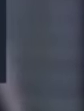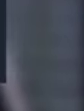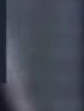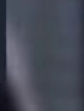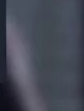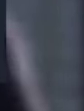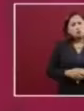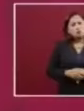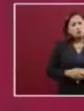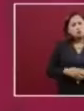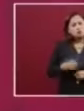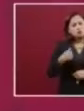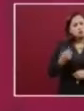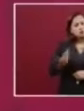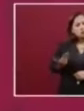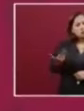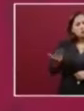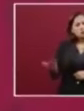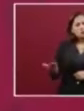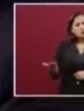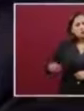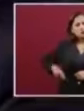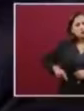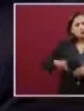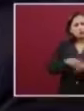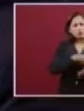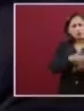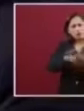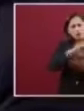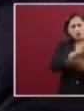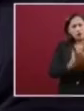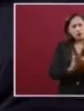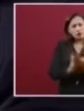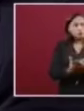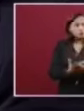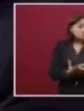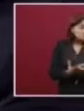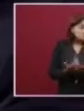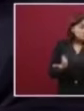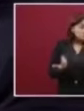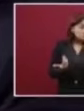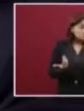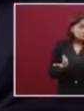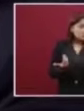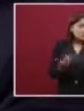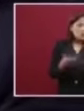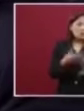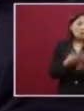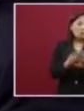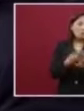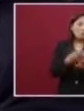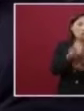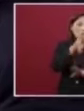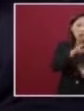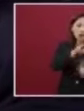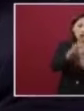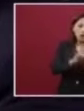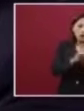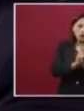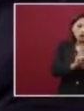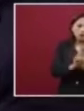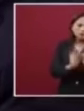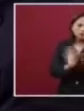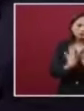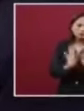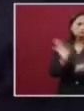Navarro, etcétera. Pero, ¿sabes qué, Jesús Martín? Perdón, pero creo que en esta tiene razón el presidente Trump.